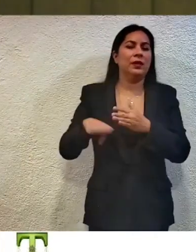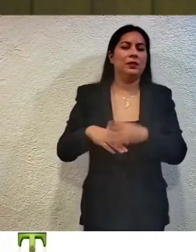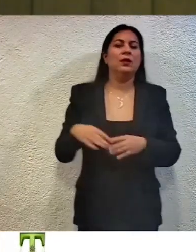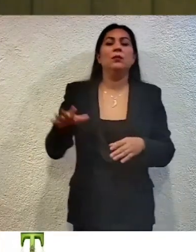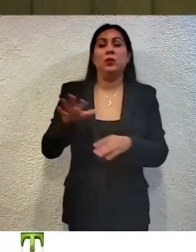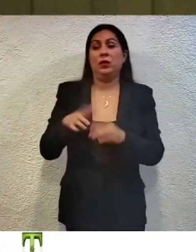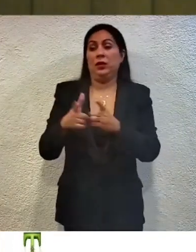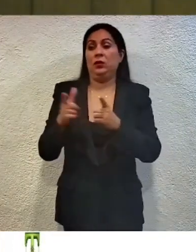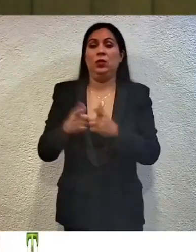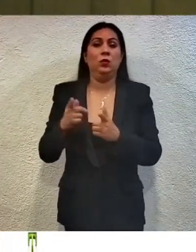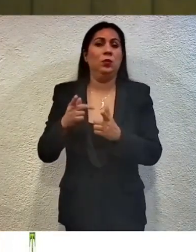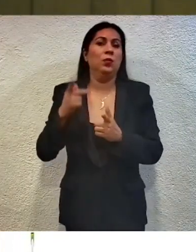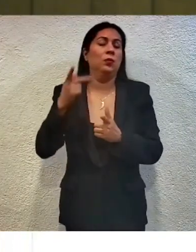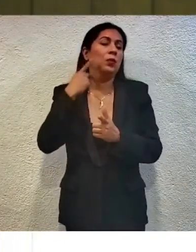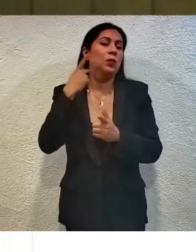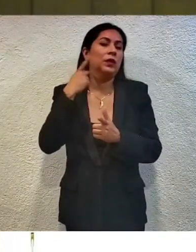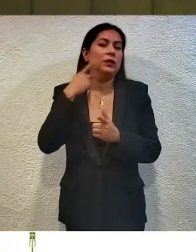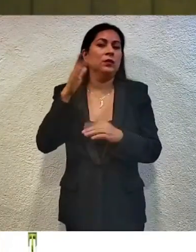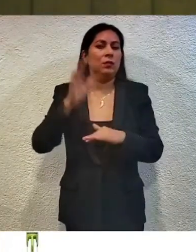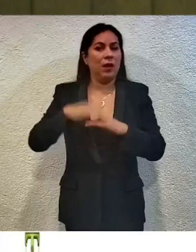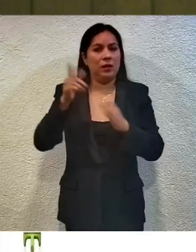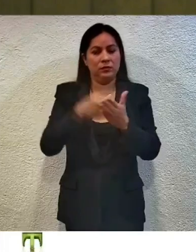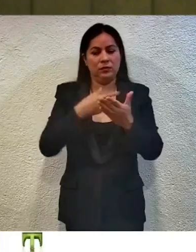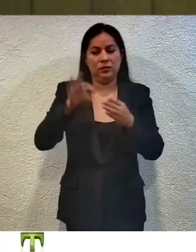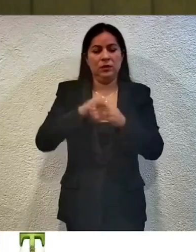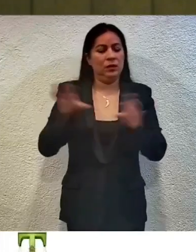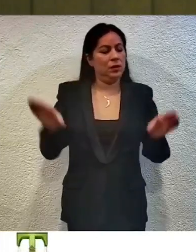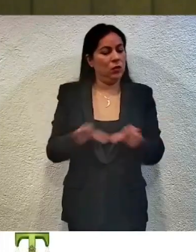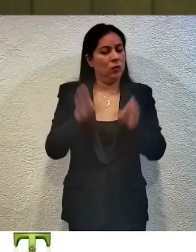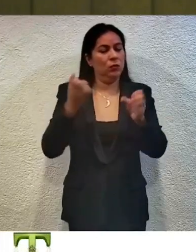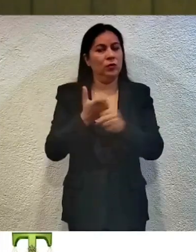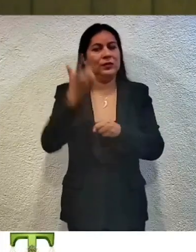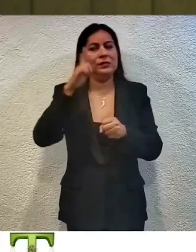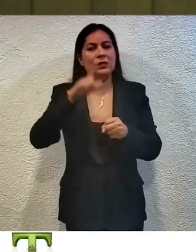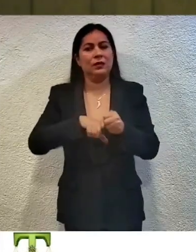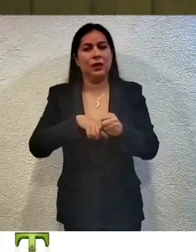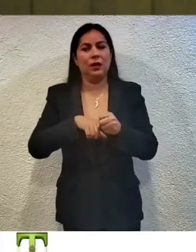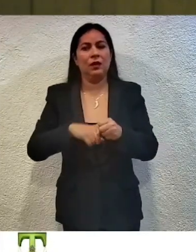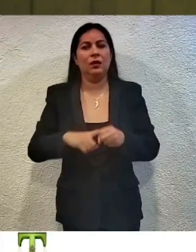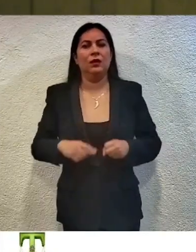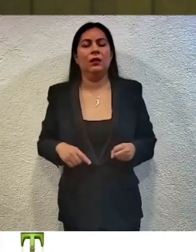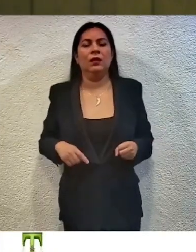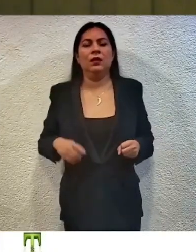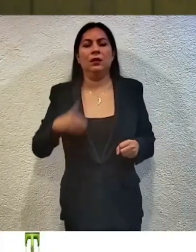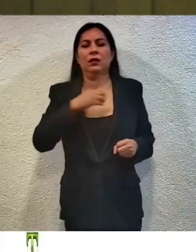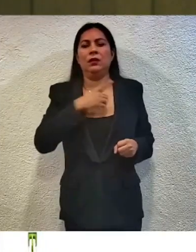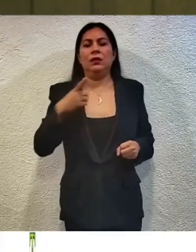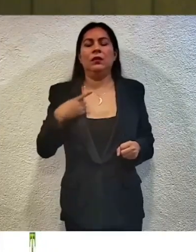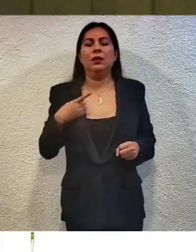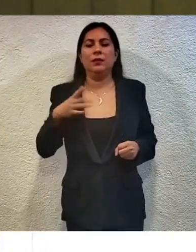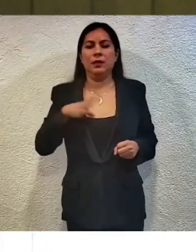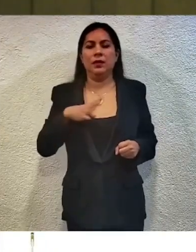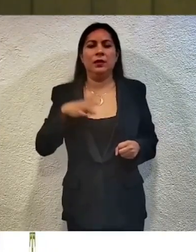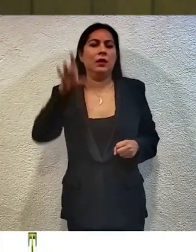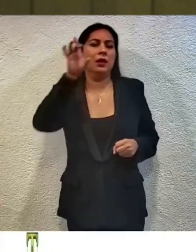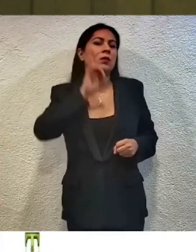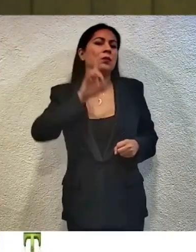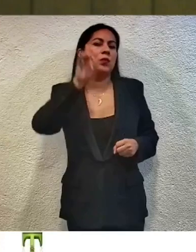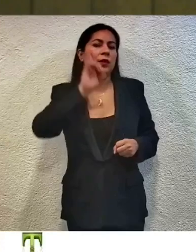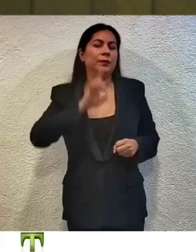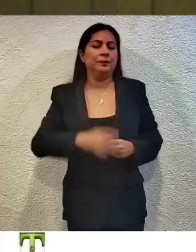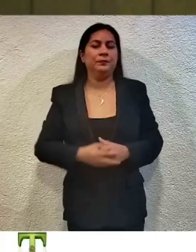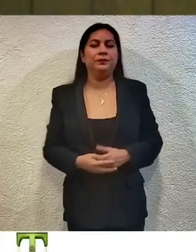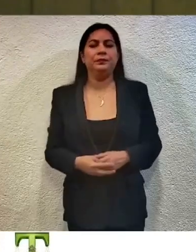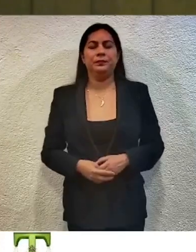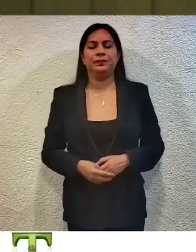ser el partido con mayor votación y derivado del cómputo estatal debe corresponderle al género mujer.